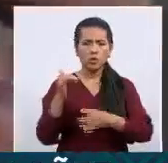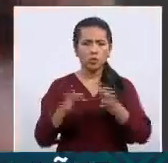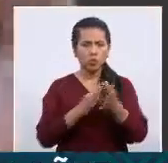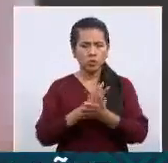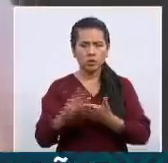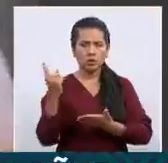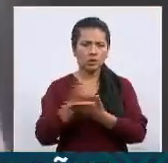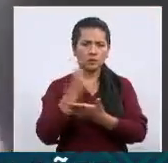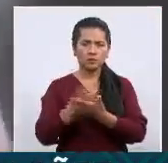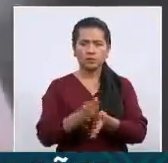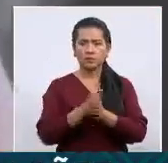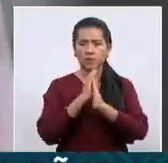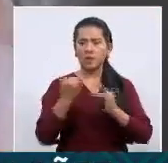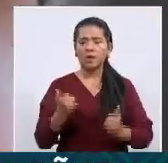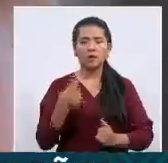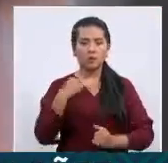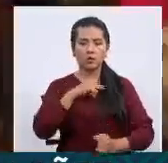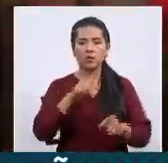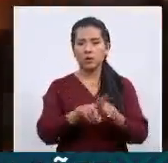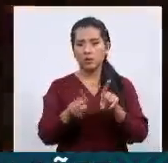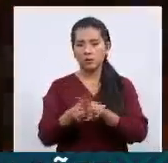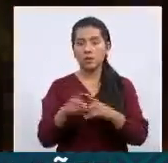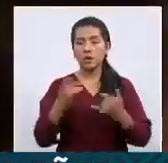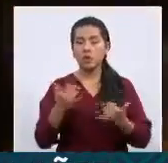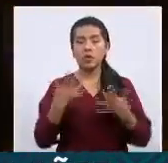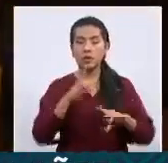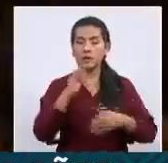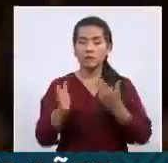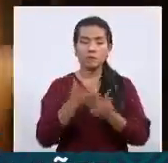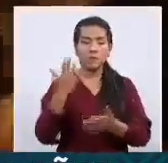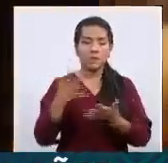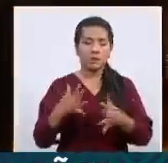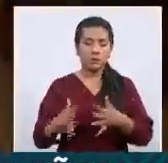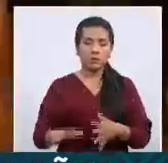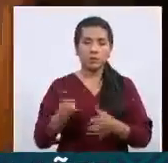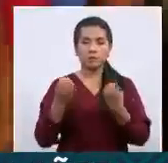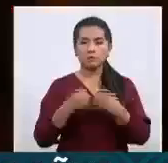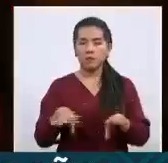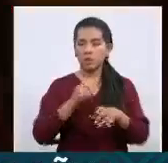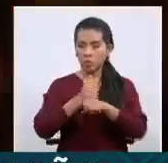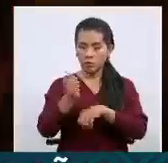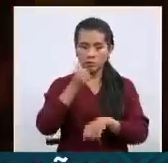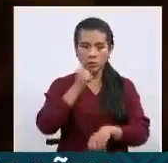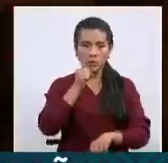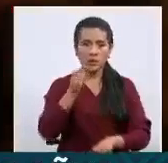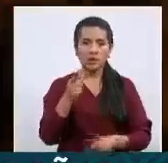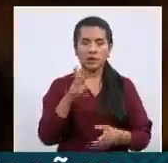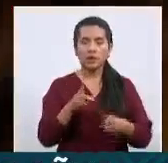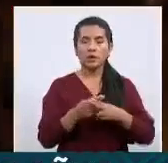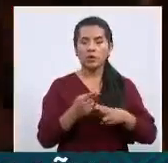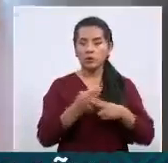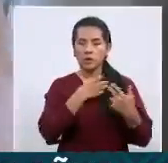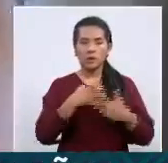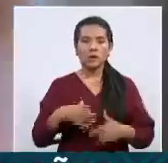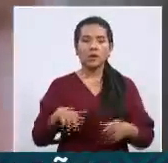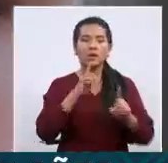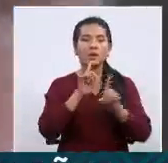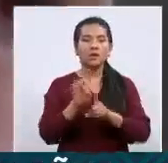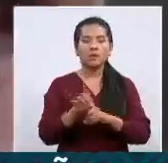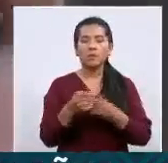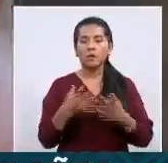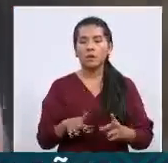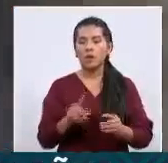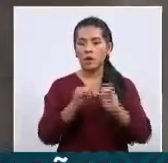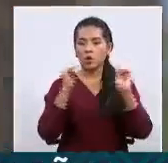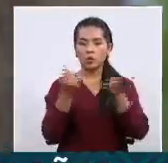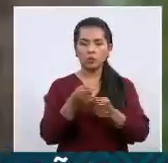justicia. Hemos perdido familia, hemos perdido casa, hemos perdido hogares por esta mujer que se autoproclamó. Y por todos esos grupos que